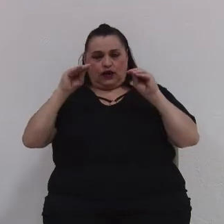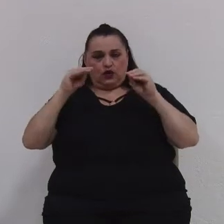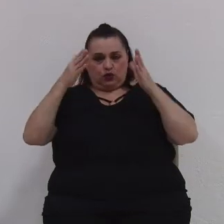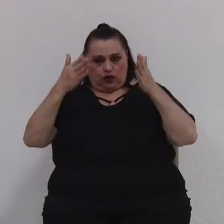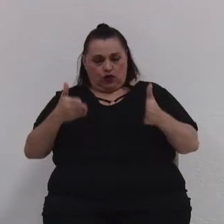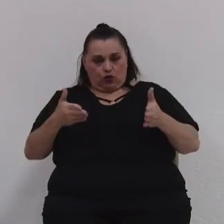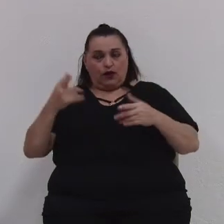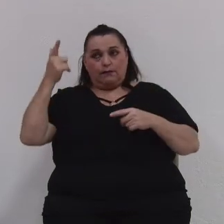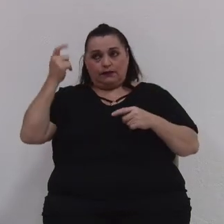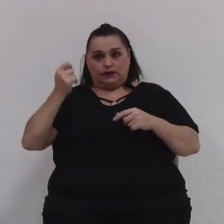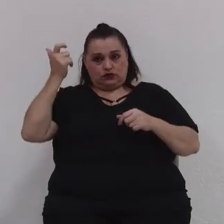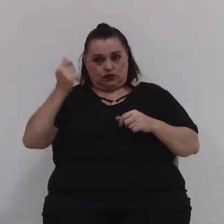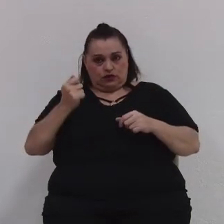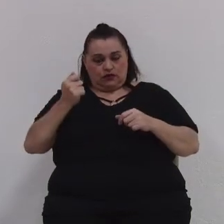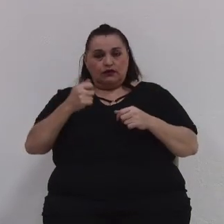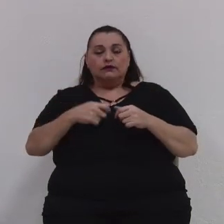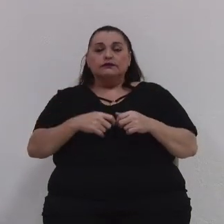jubilada.